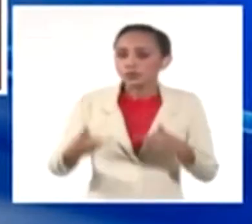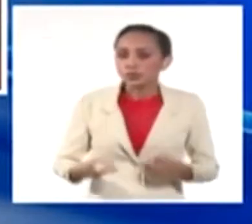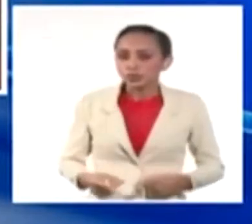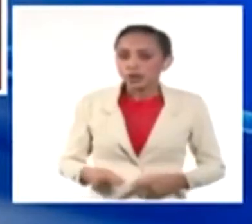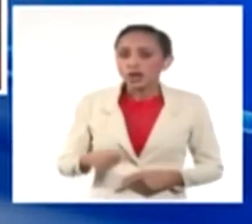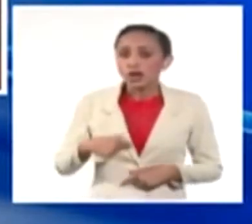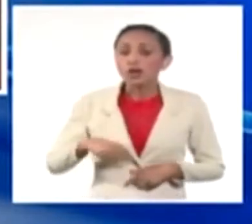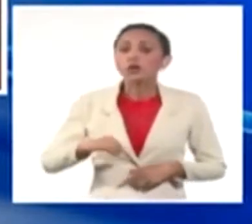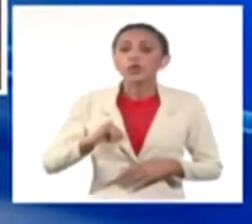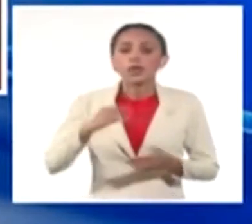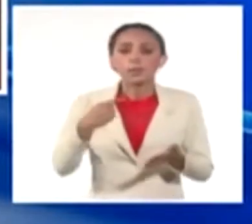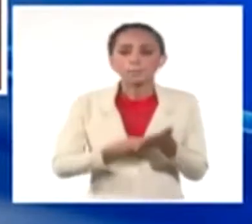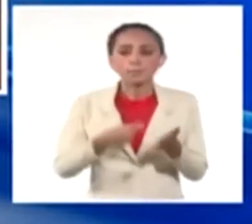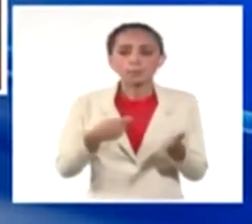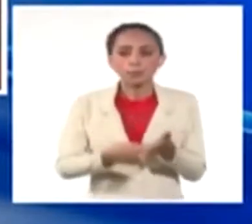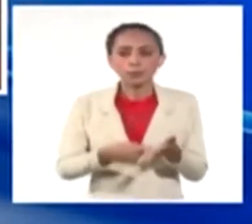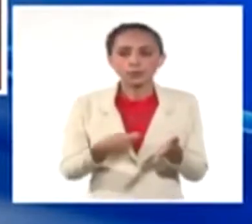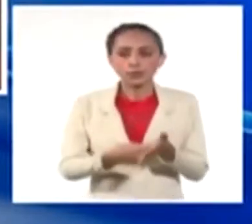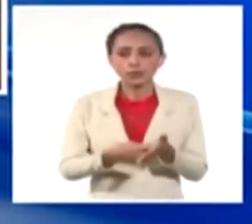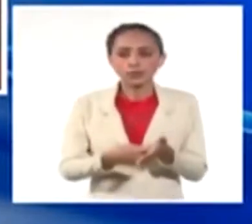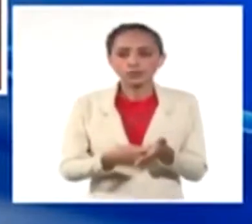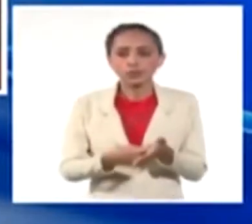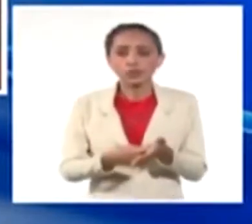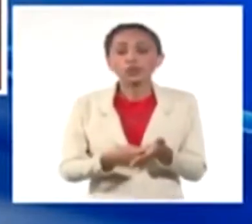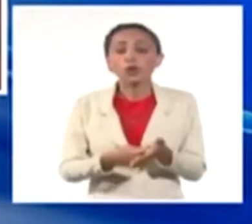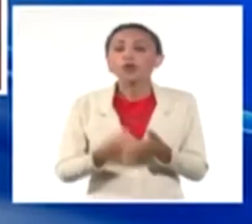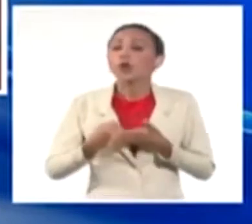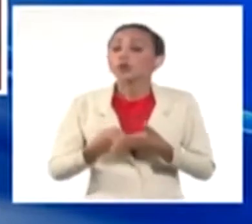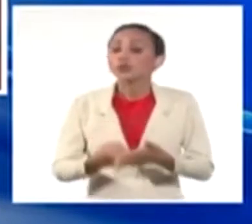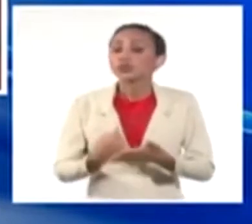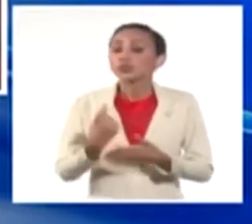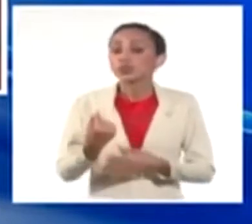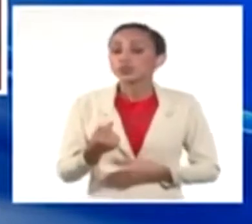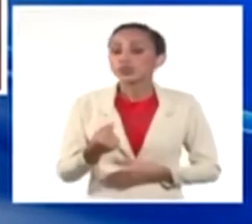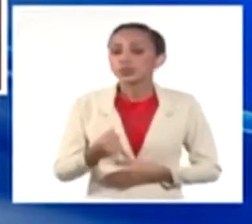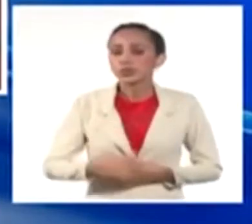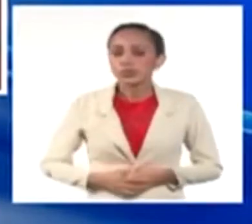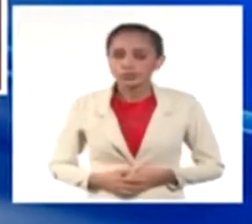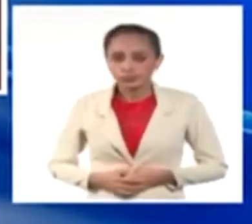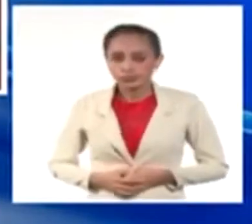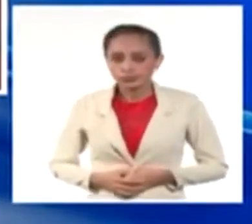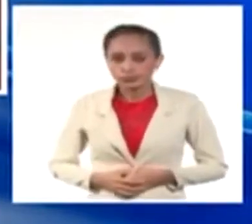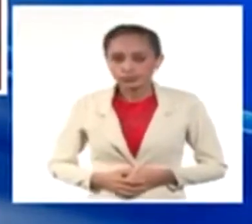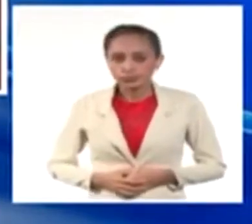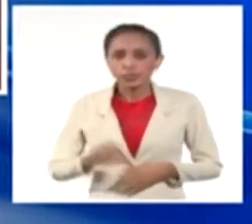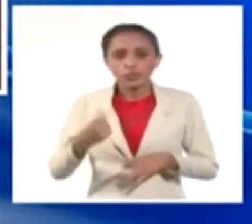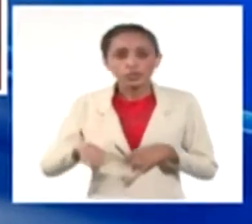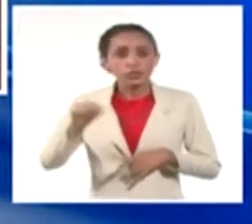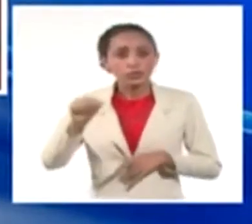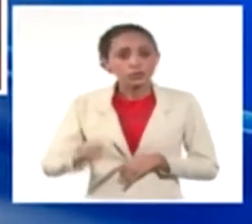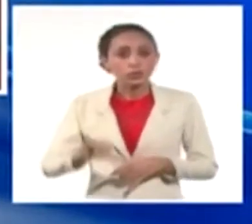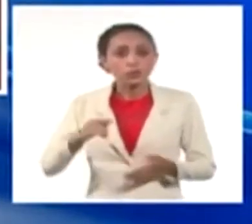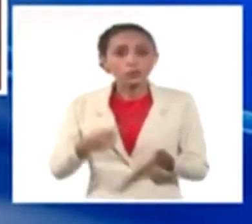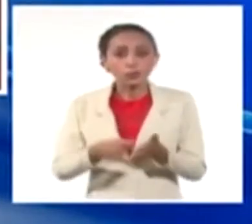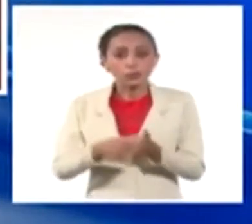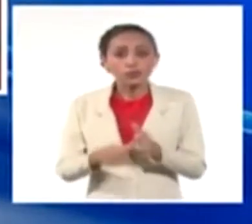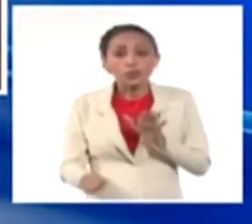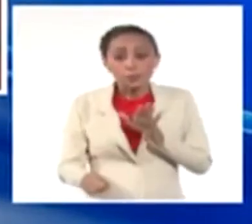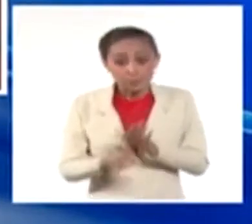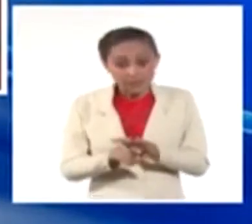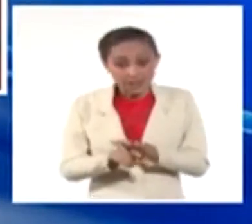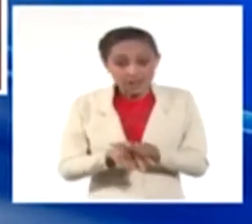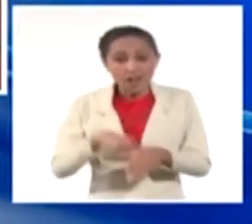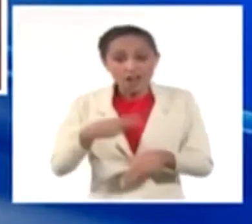los impuestos, tasas y contribuciones y su extensión a contribuyentes que comenzarán a